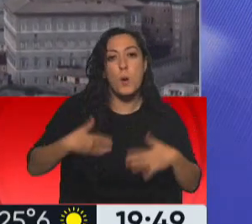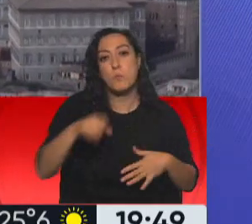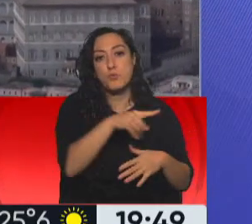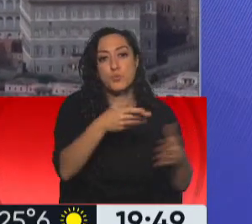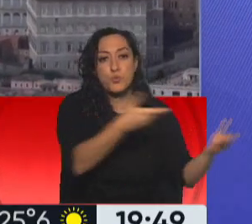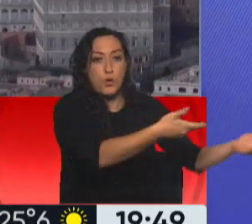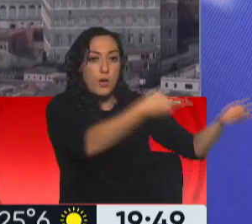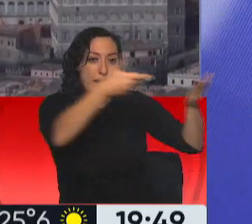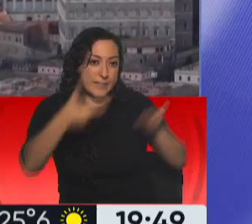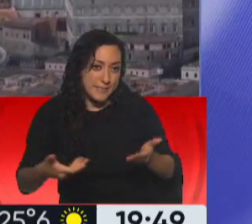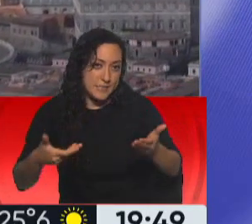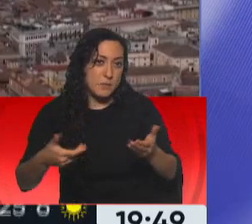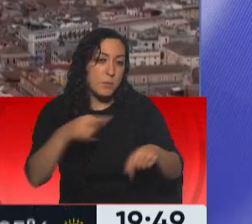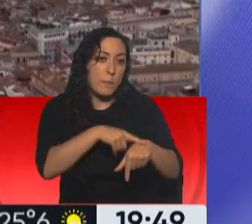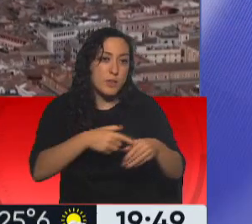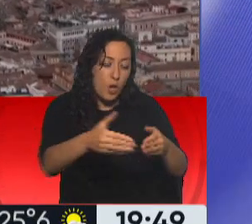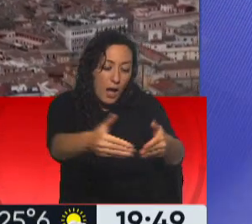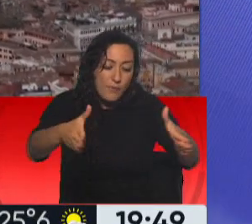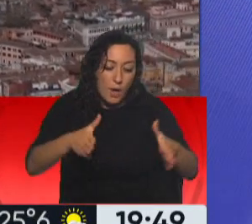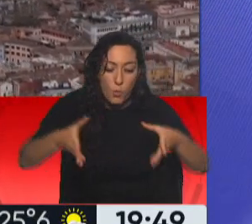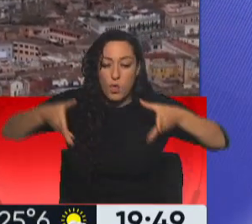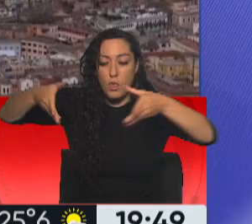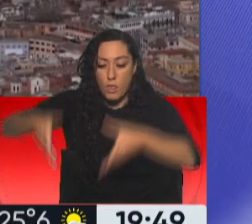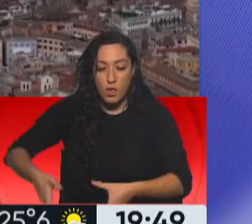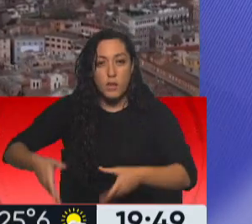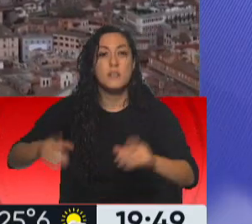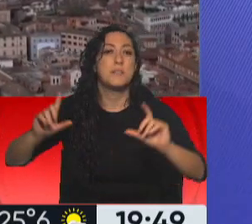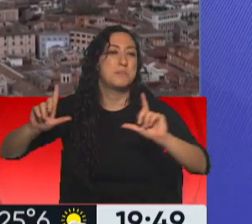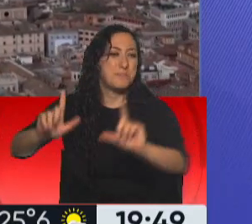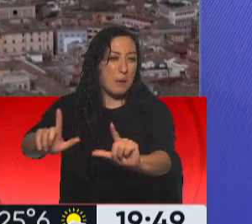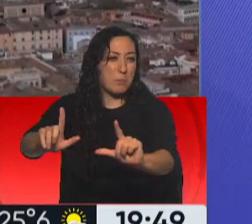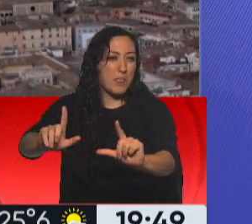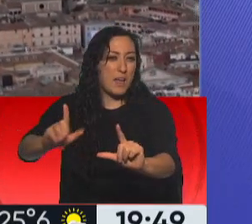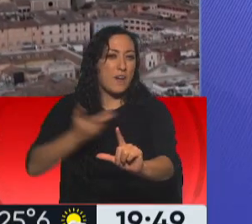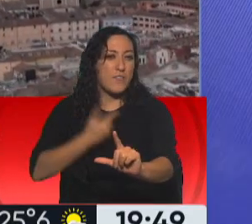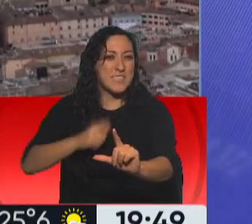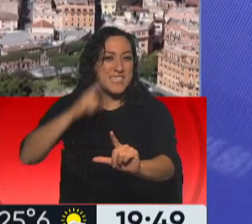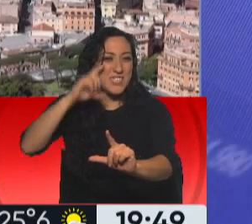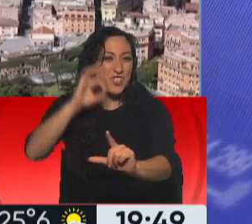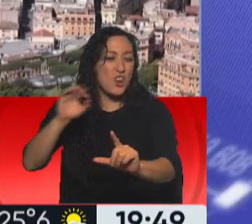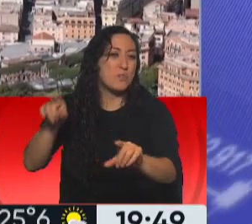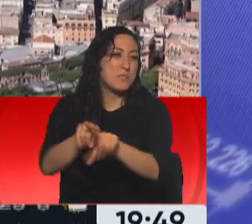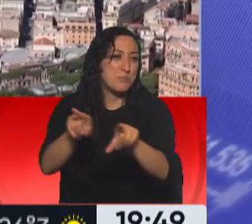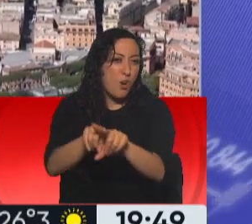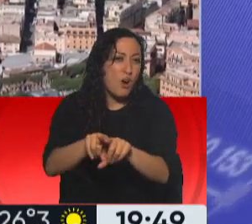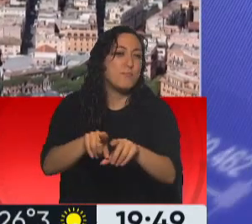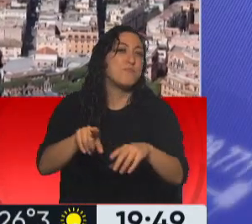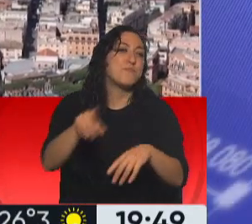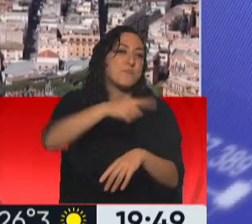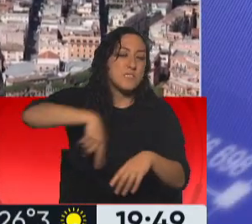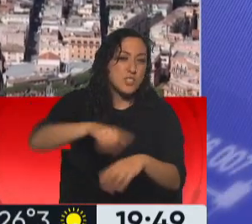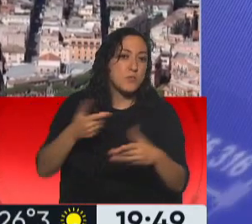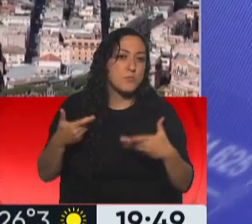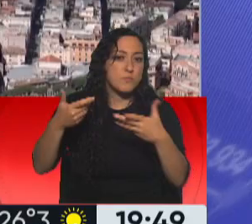Francisco cuando ingrese su ataúd y quede esa lápida que hemos visto en todos lados, que dio a conocer el Vaticano, que va a decir